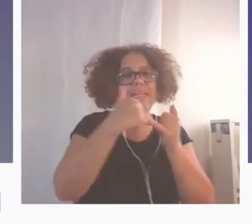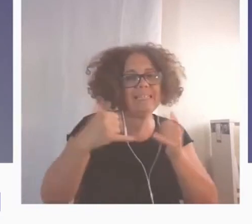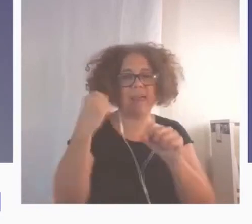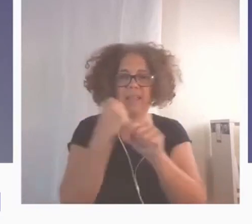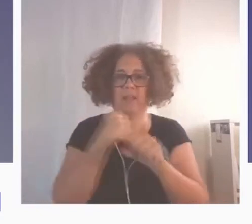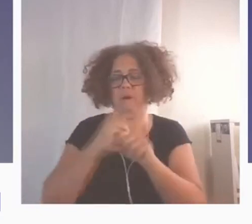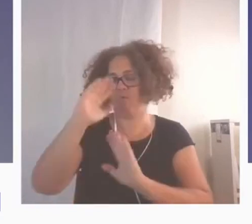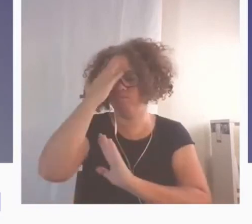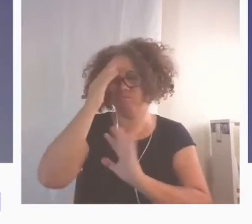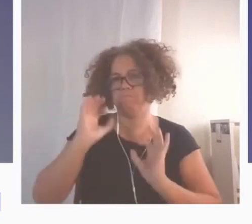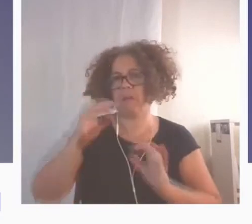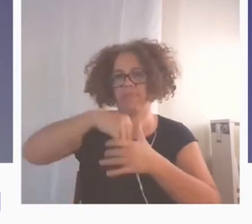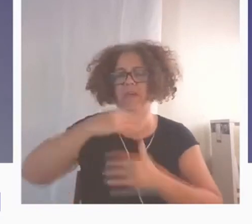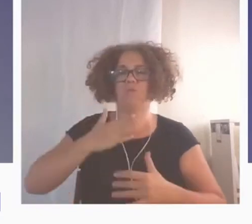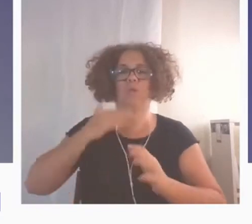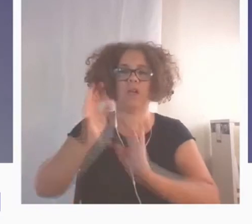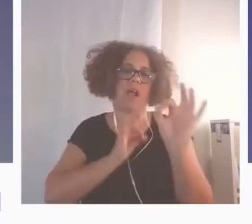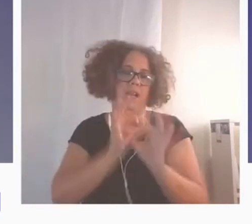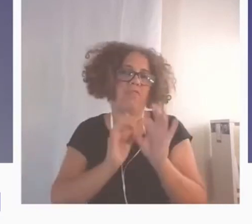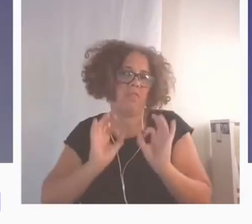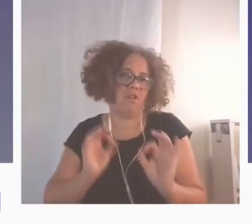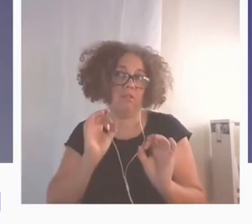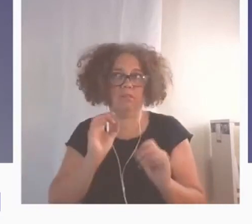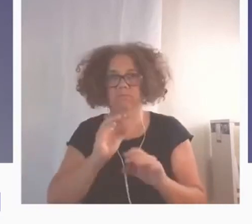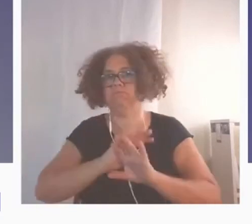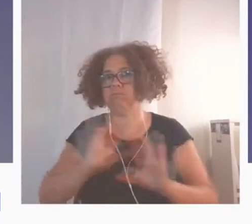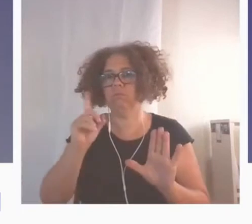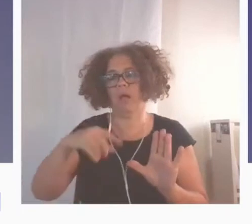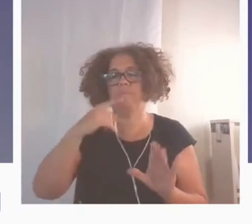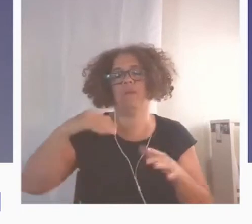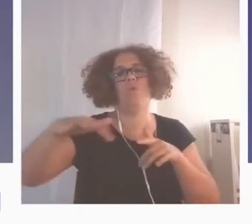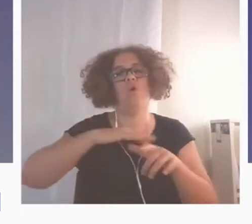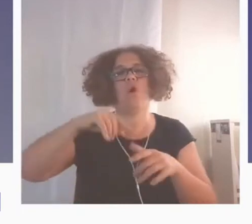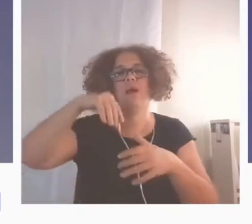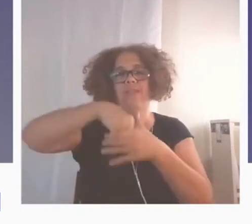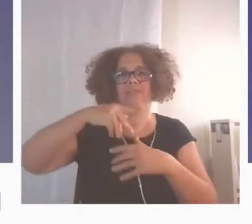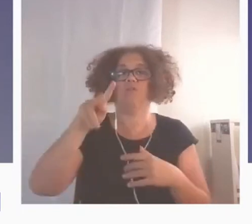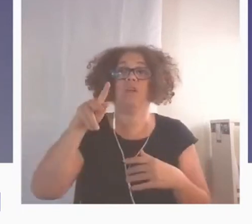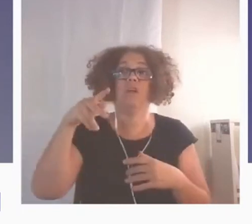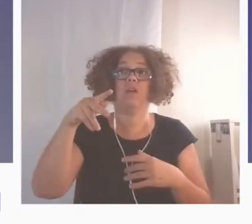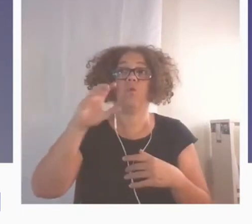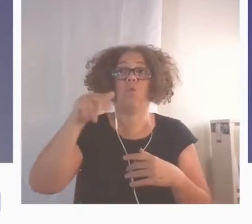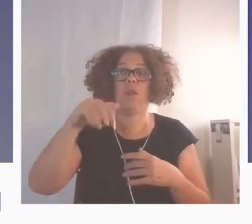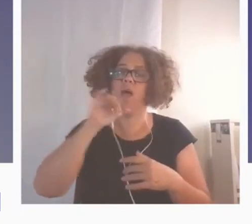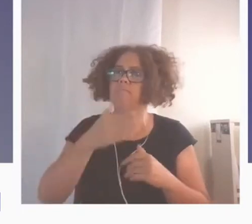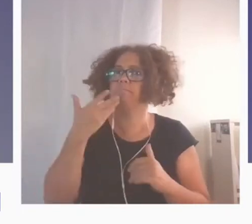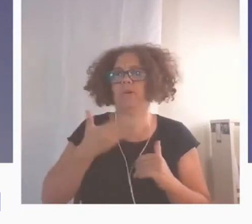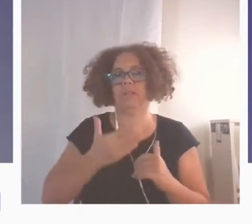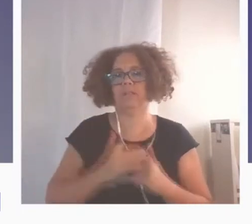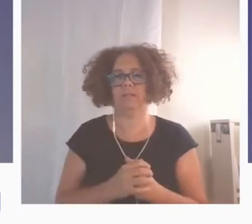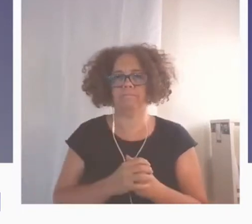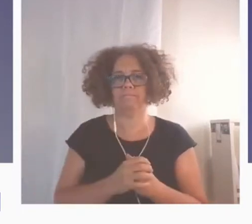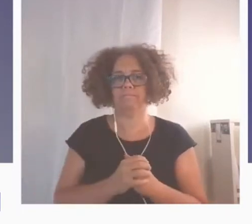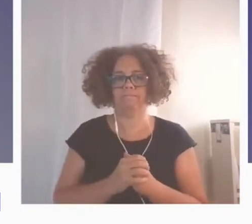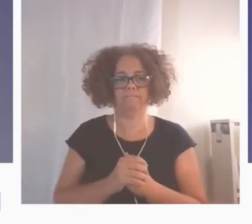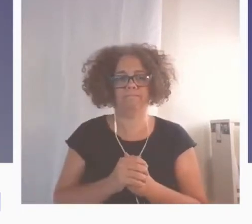nuestra organización y, por supuesto, tiene un lugar muy especial dentro de Cuna. Pero bueno, déjenme contarles ahora un poco sobre